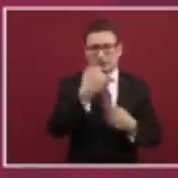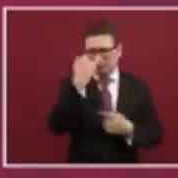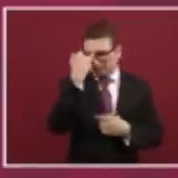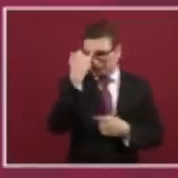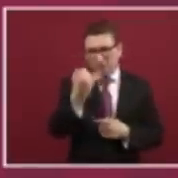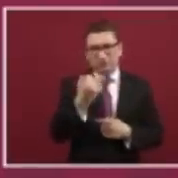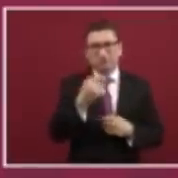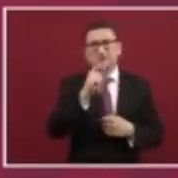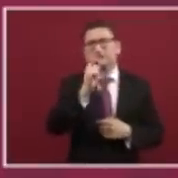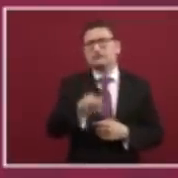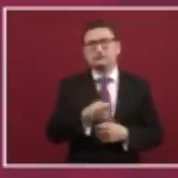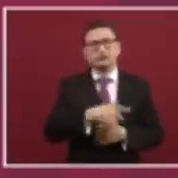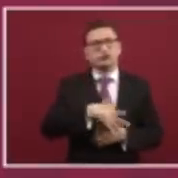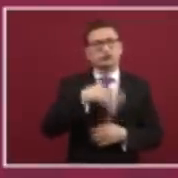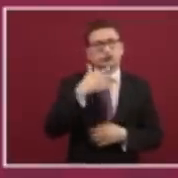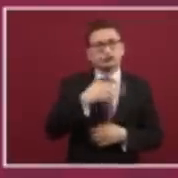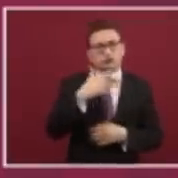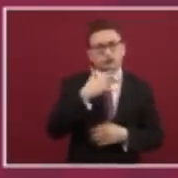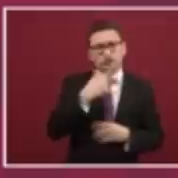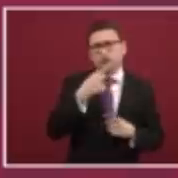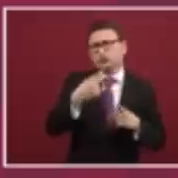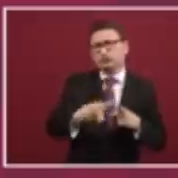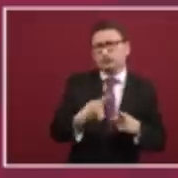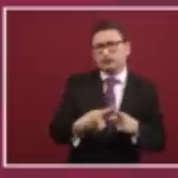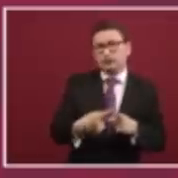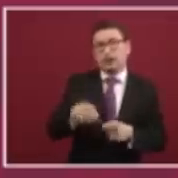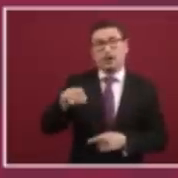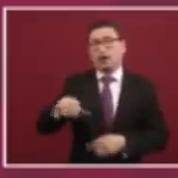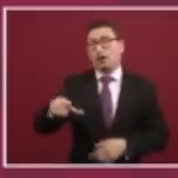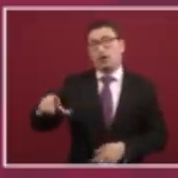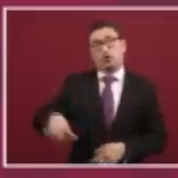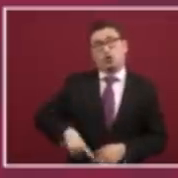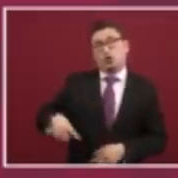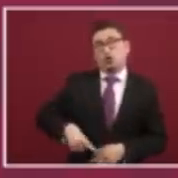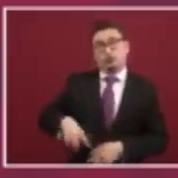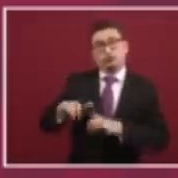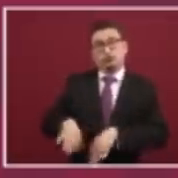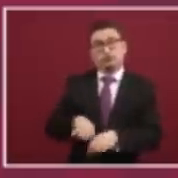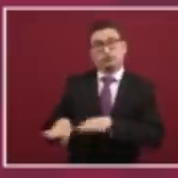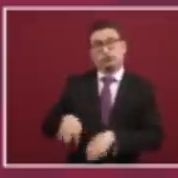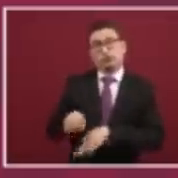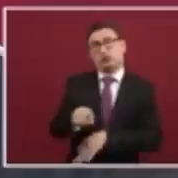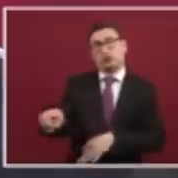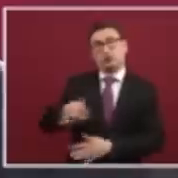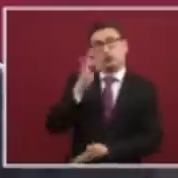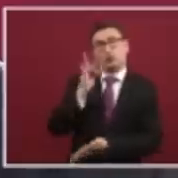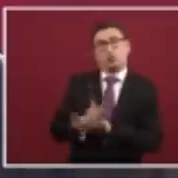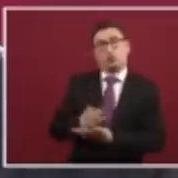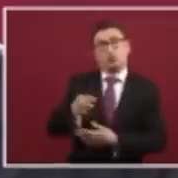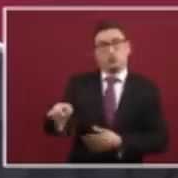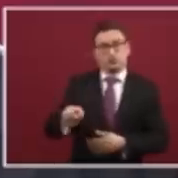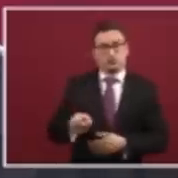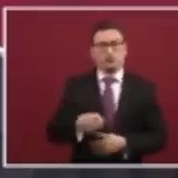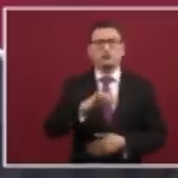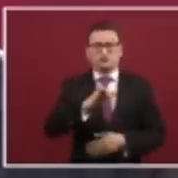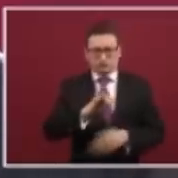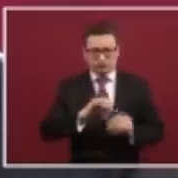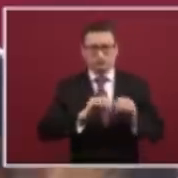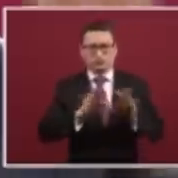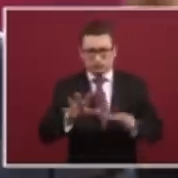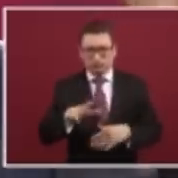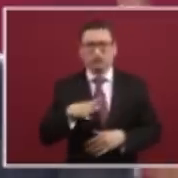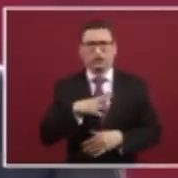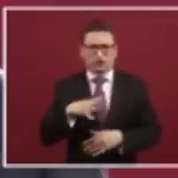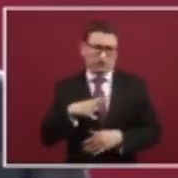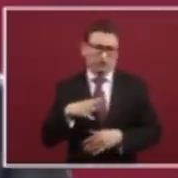el corrupto, el funcionario, o solo el funcionario, claro que